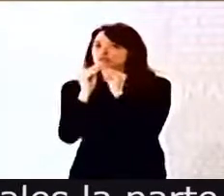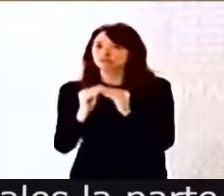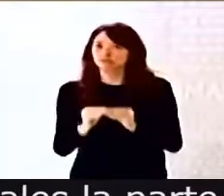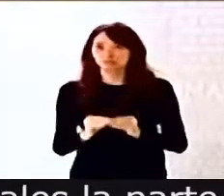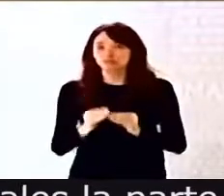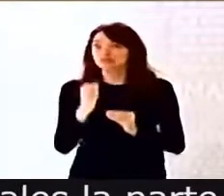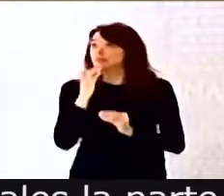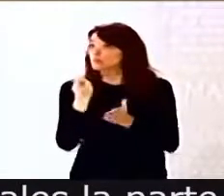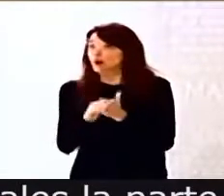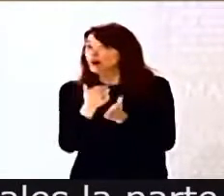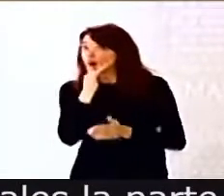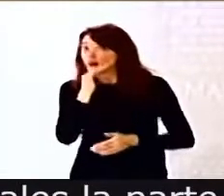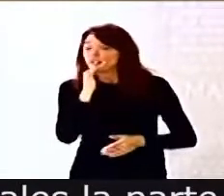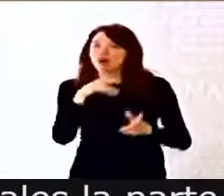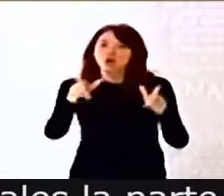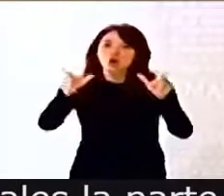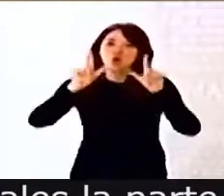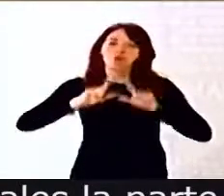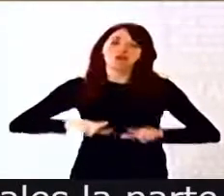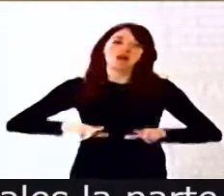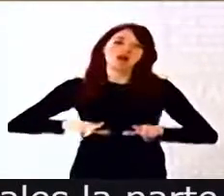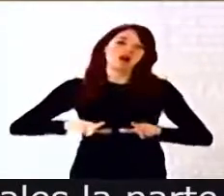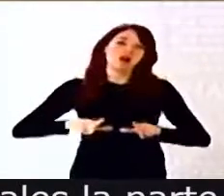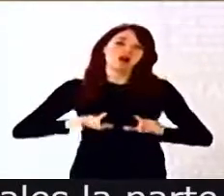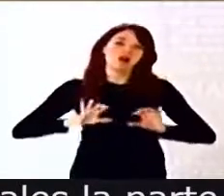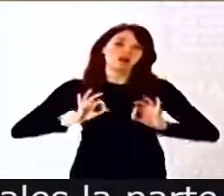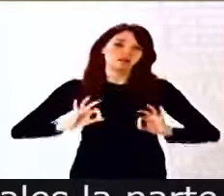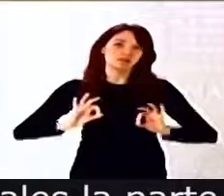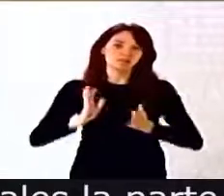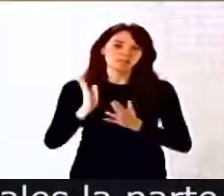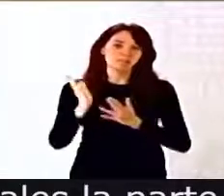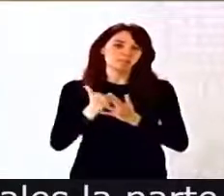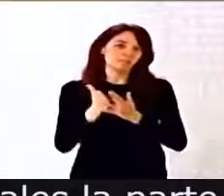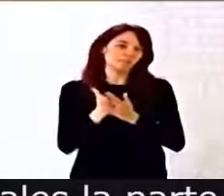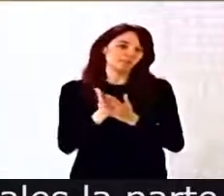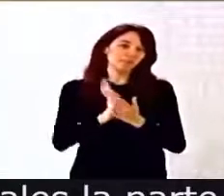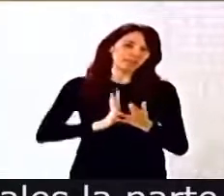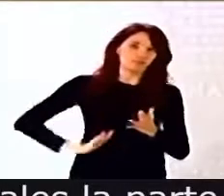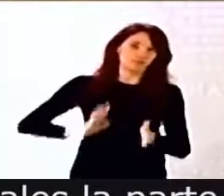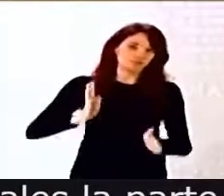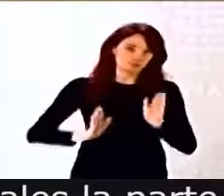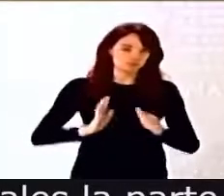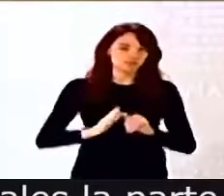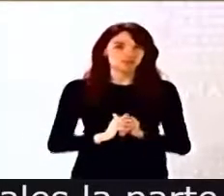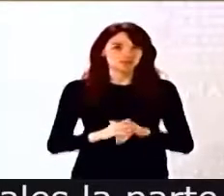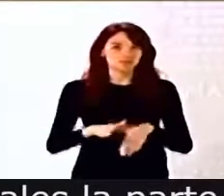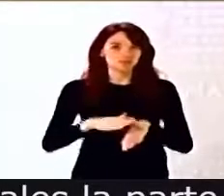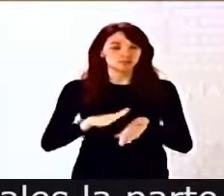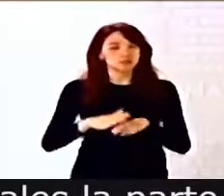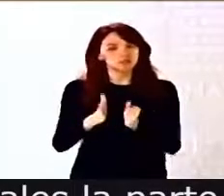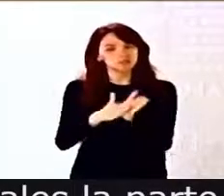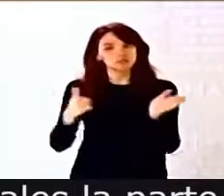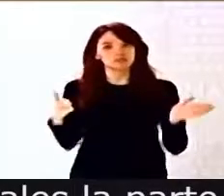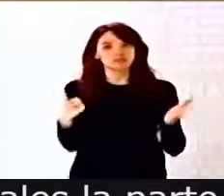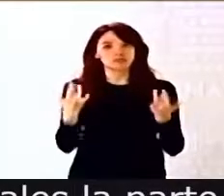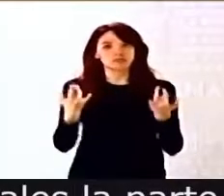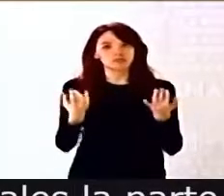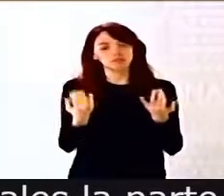ha pagado, hacerle una nómina intermedia, por llamarlo de alguna manera, de cara a que puedan cobrar cuanto